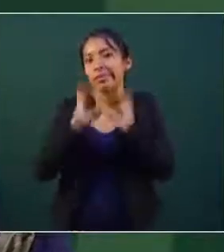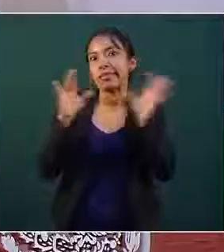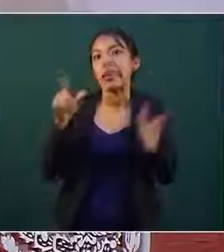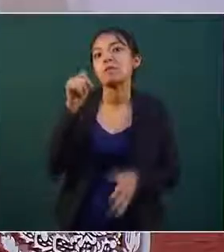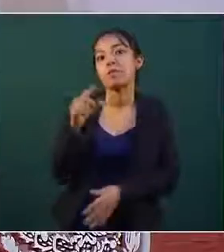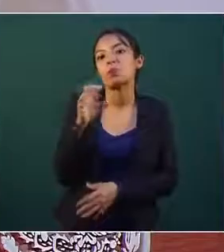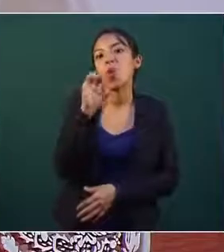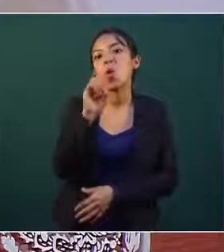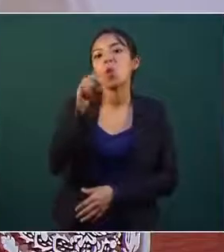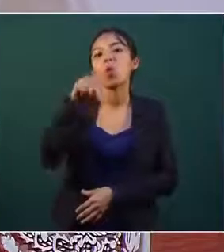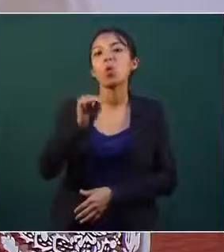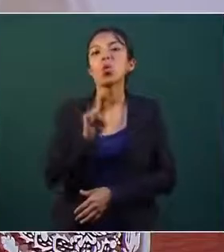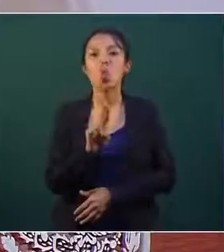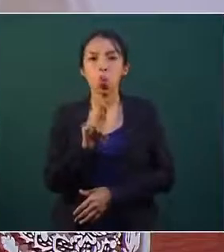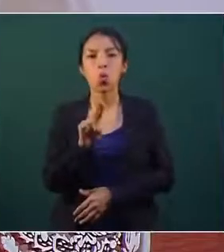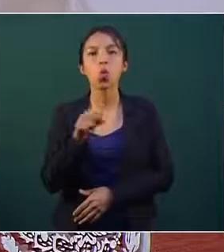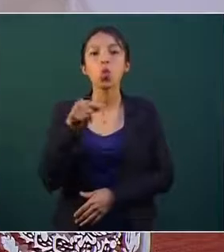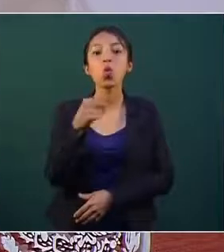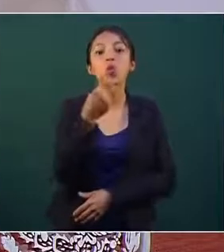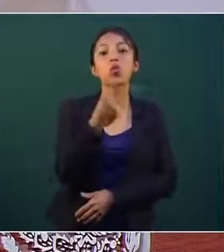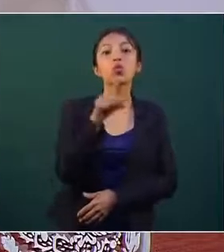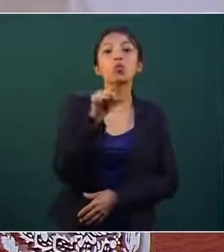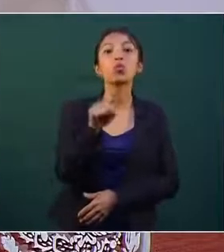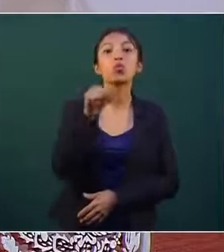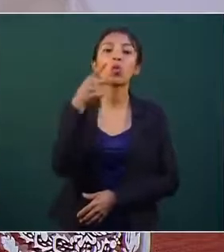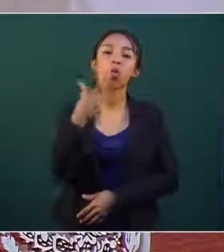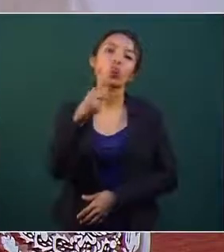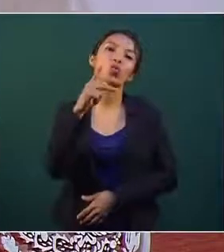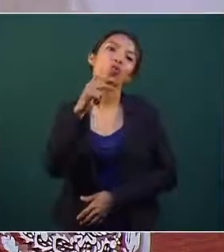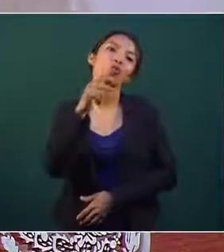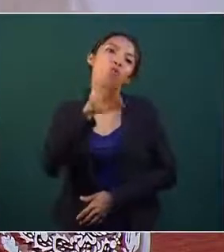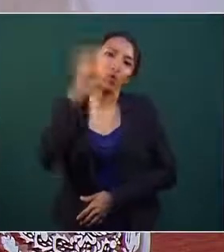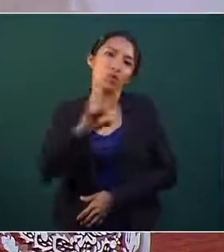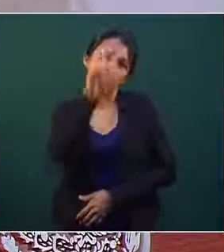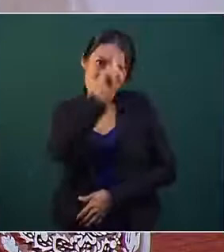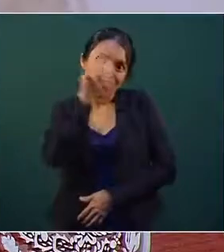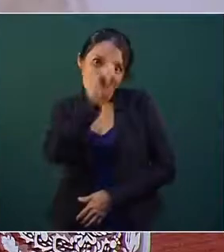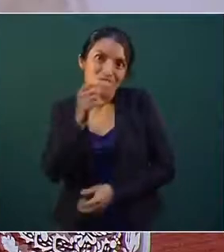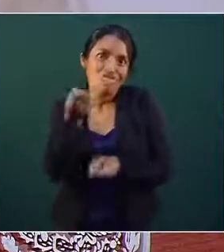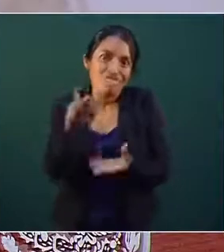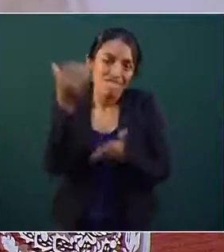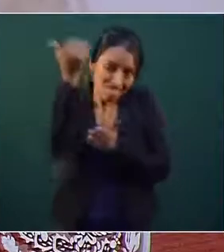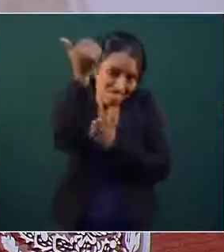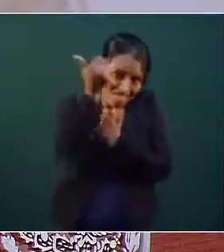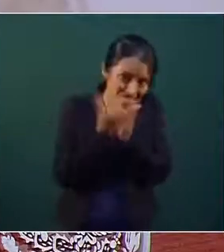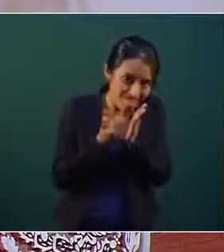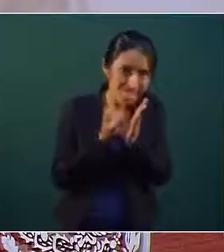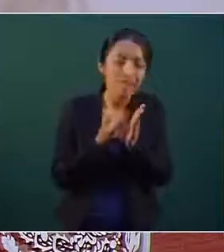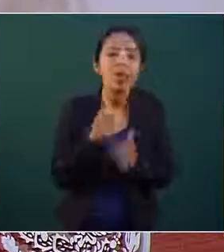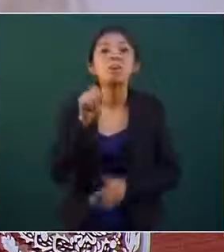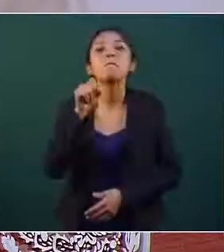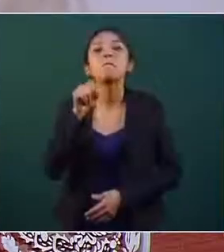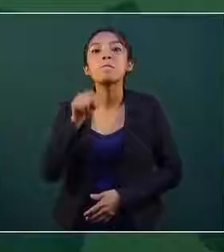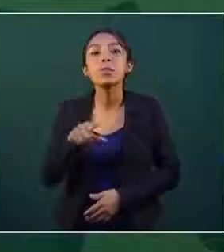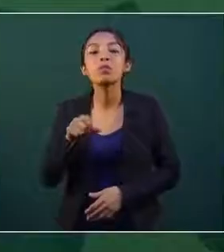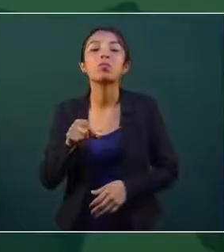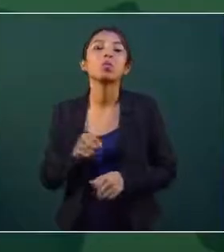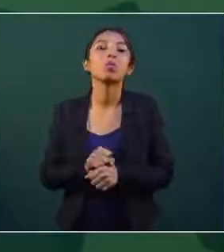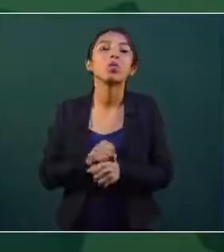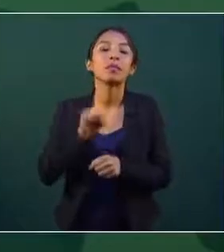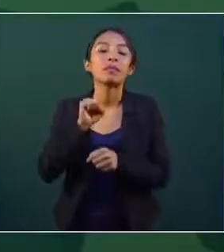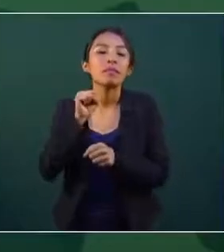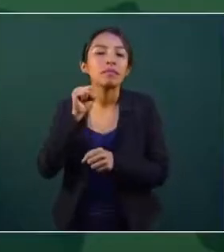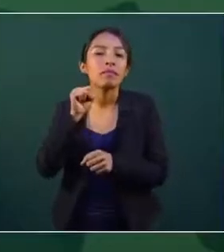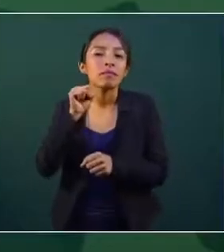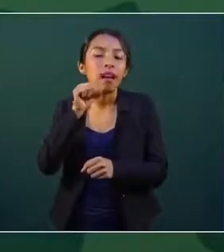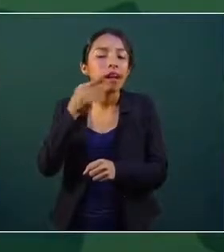la ONU, que es de 2,8, y también disminuido con respecto al Secretariado Ejecutivo del